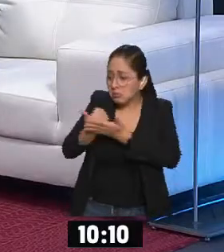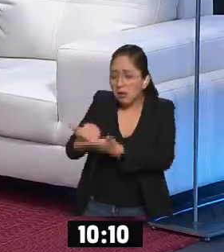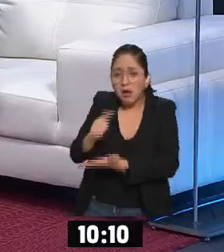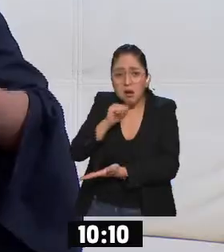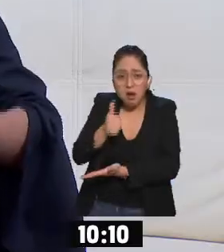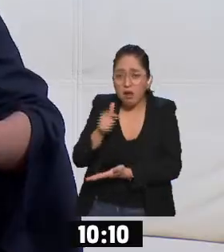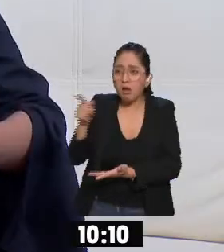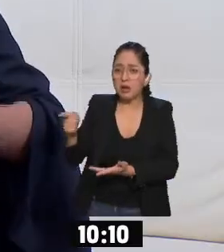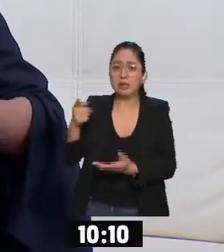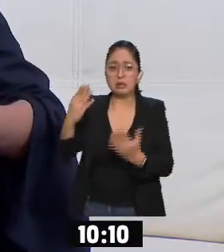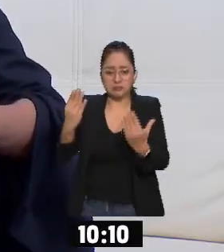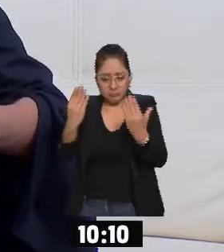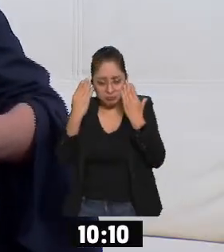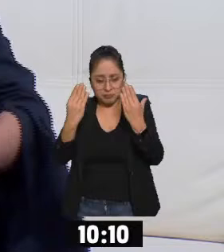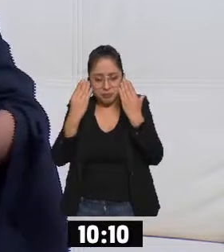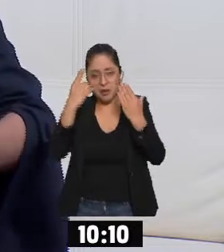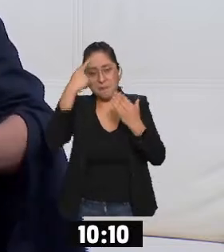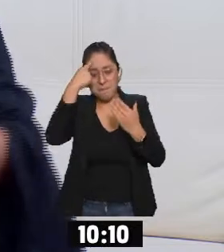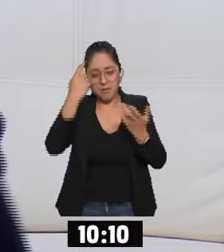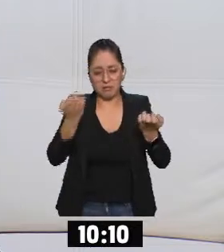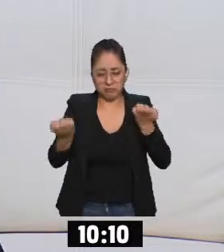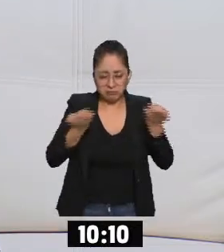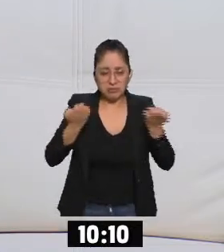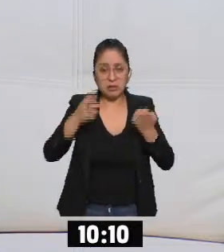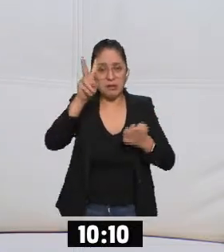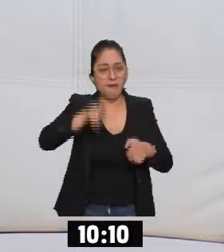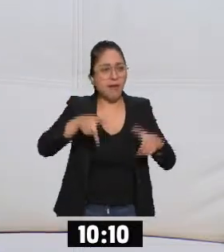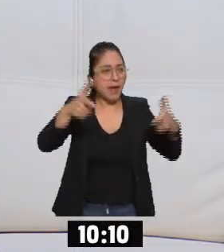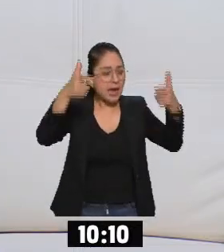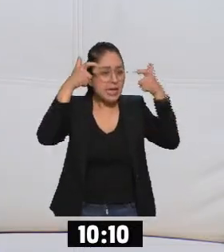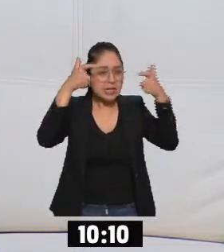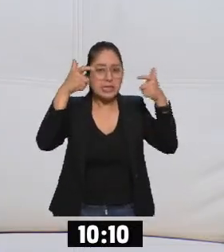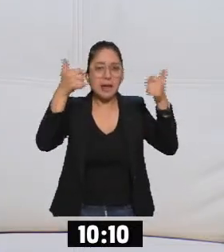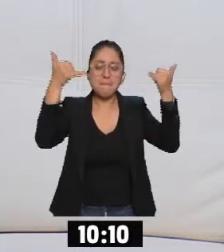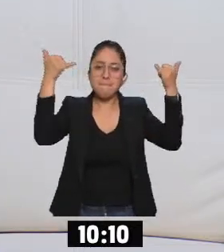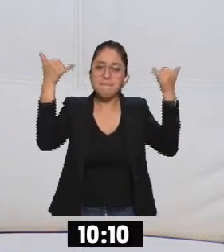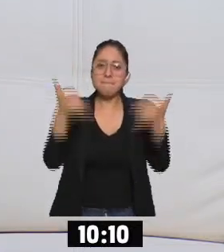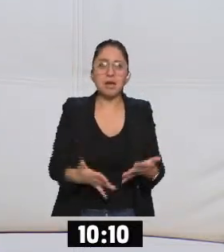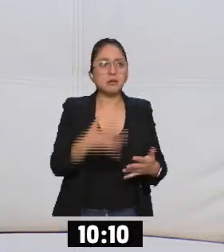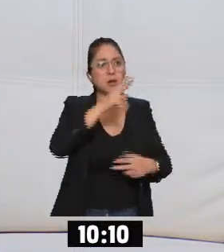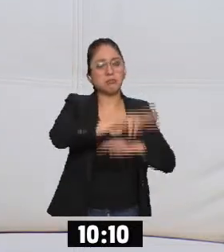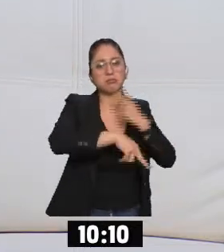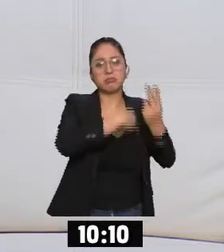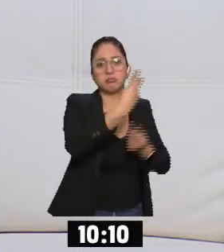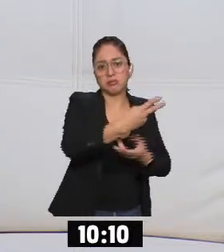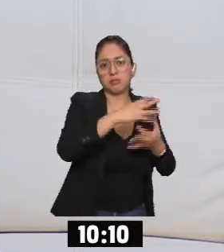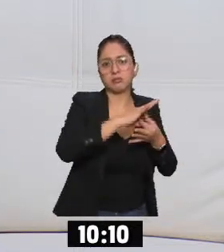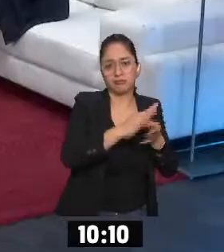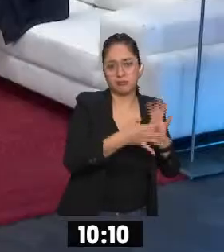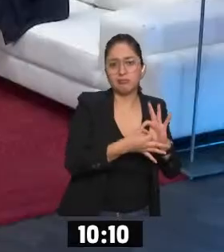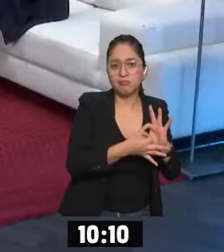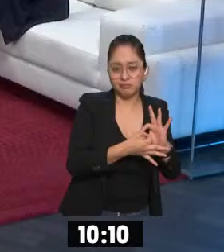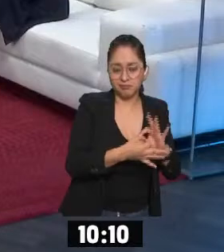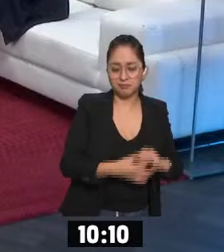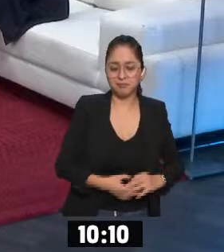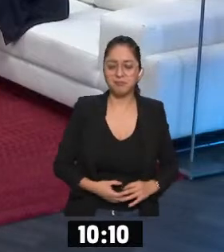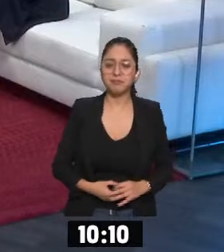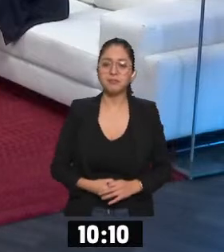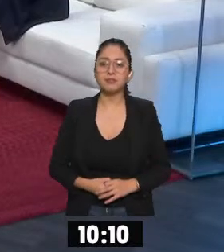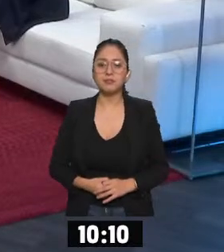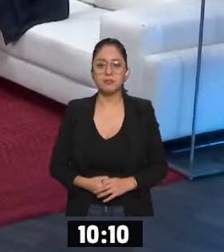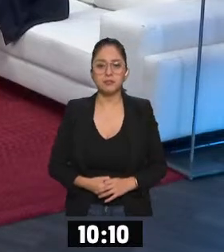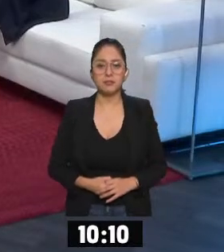entrenando emocional y mentalmente para aguantar el estrés que implica ir a una olimpiada. Fíjate la diferencia de estreses, ahora sí